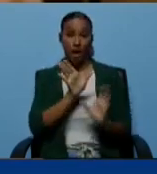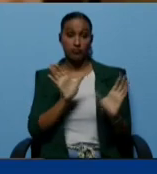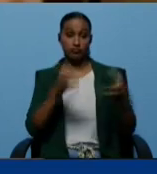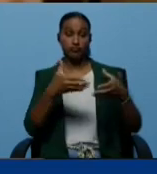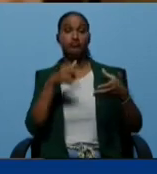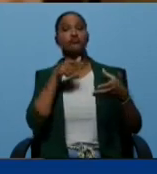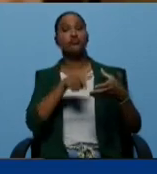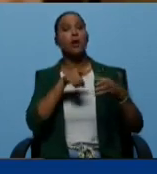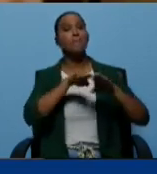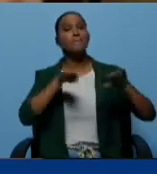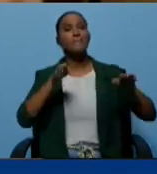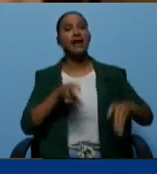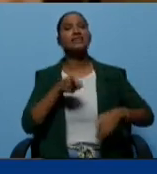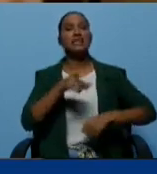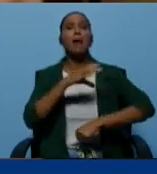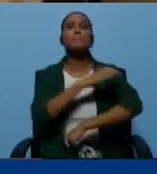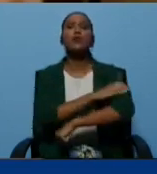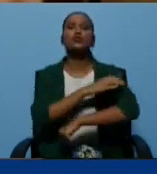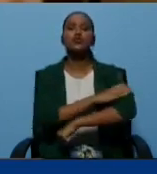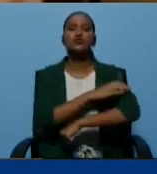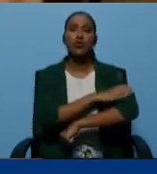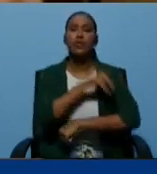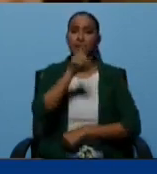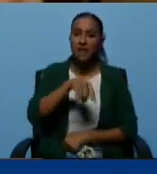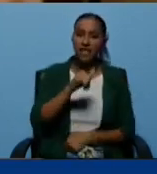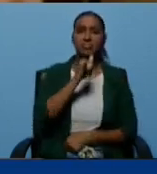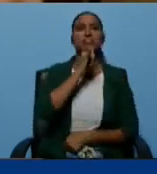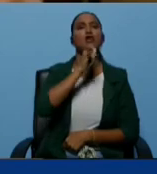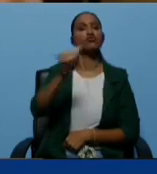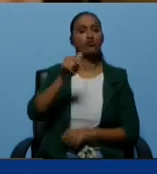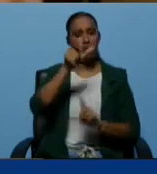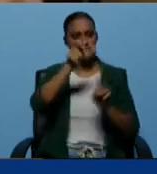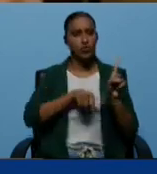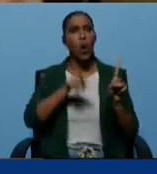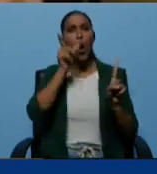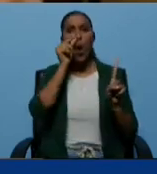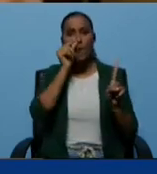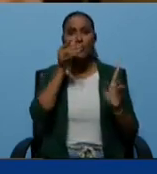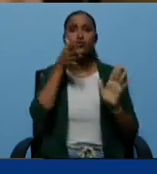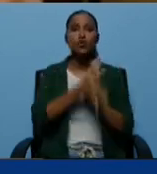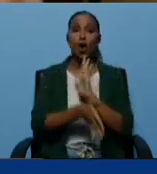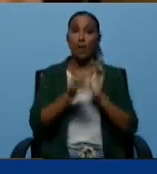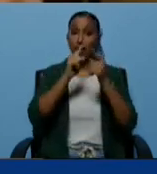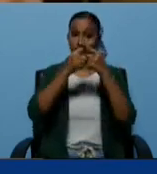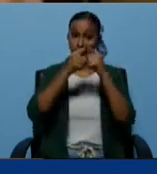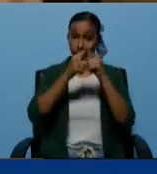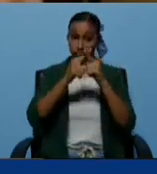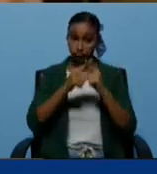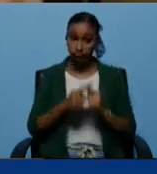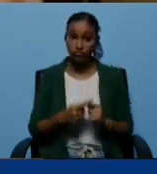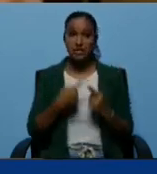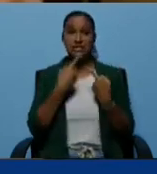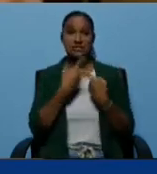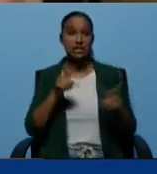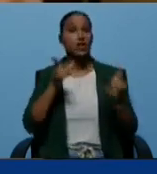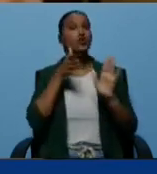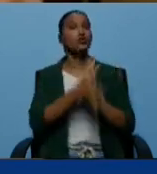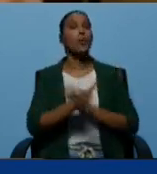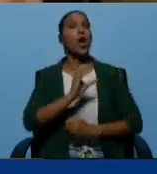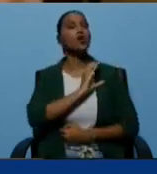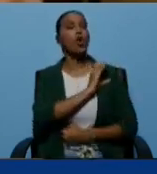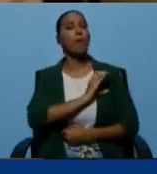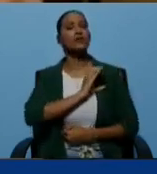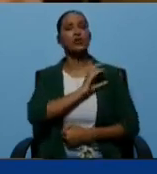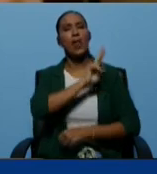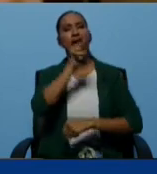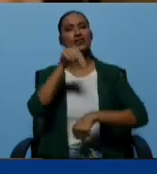oposición, Nelson Rampezar, denunció públicamente que las cifras ofrecidas por dicha Comisión Nacional de Primaria